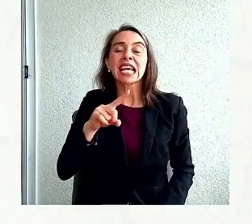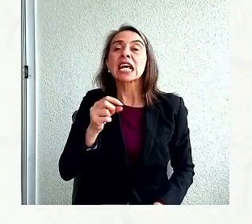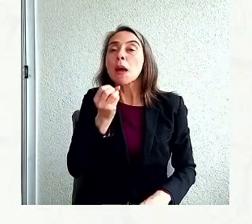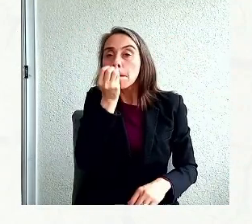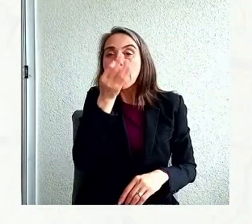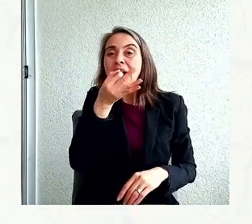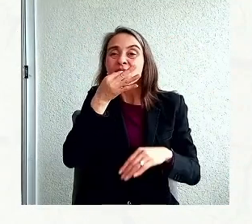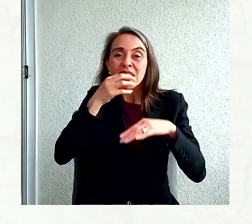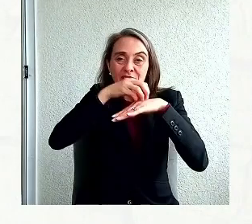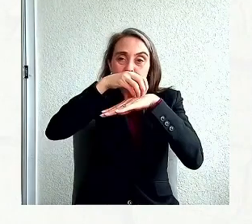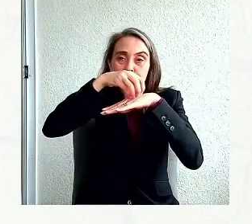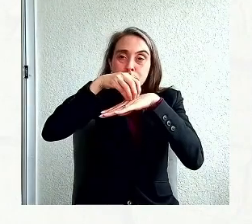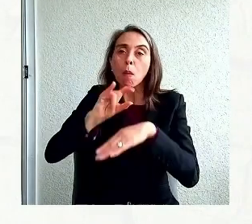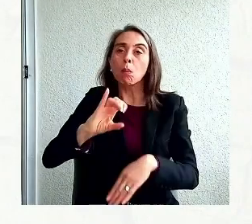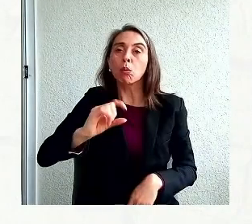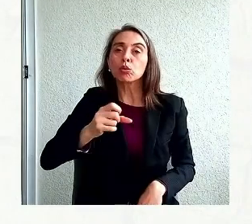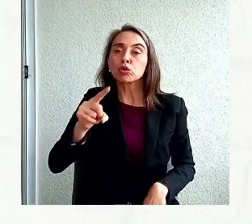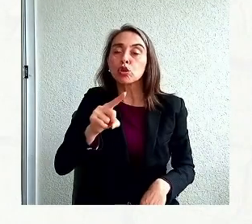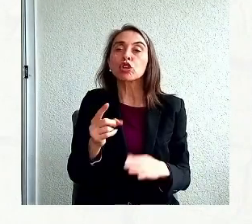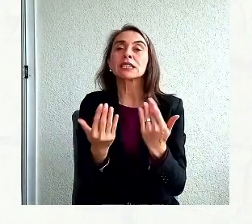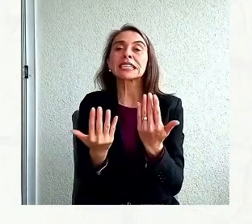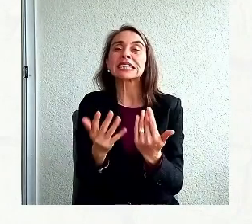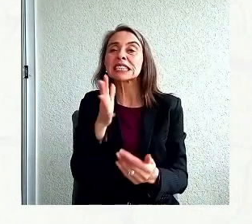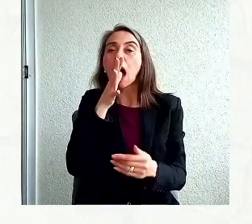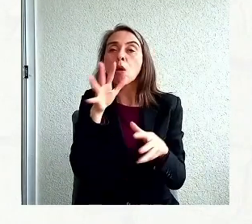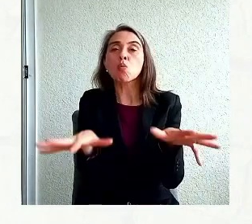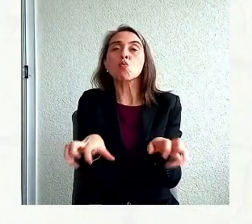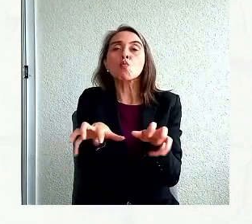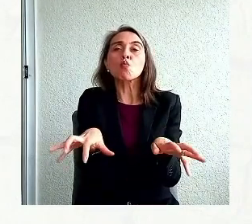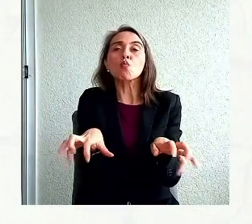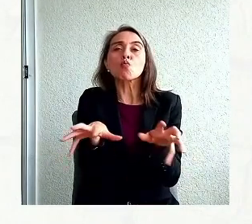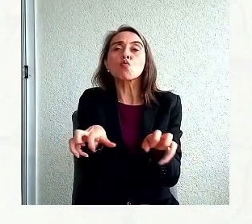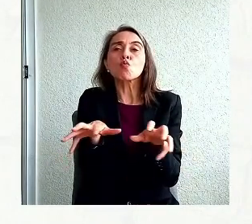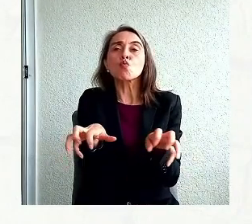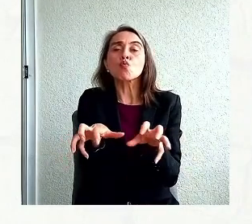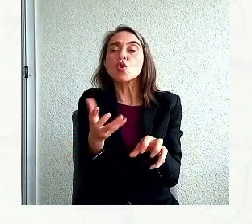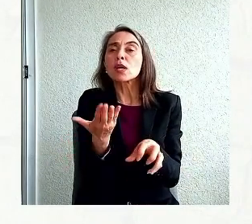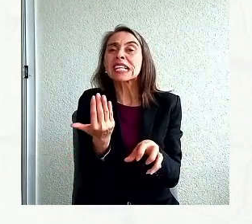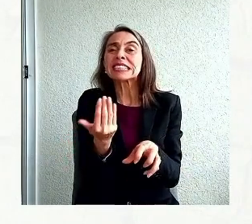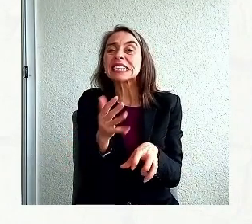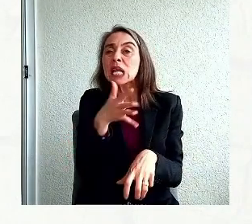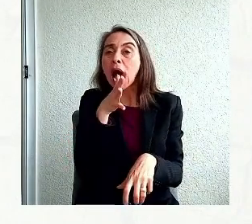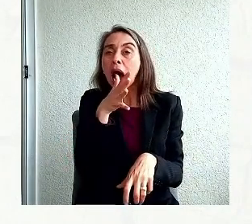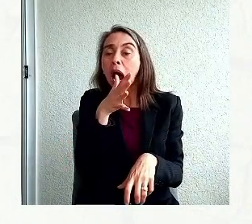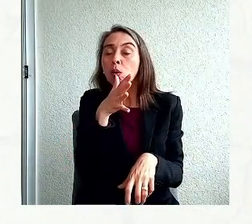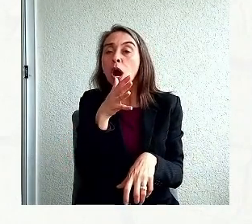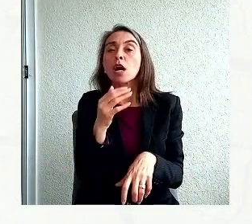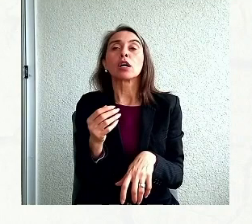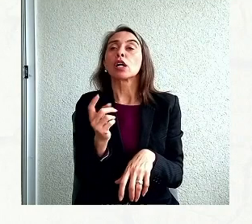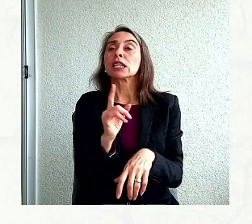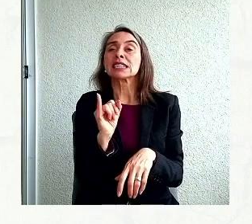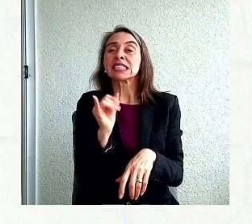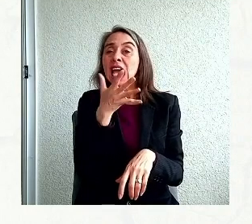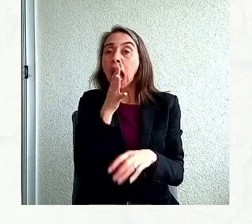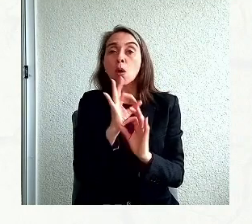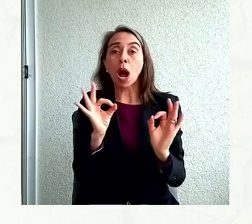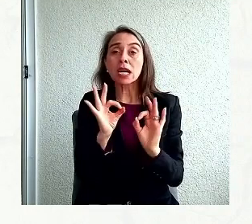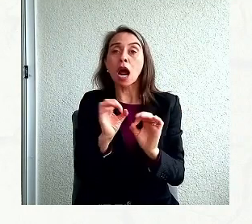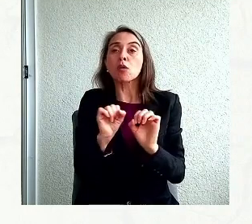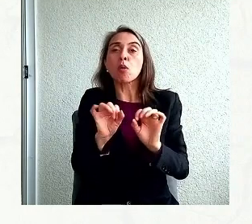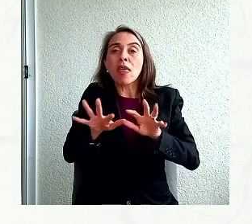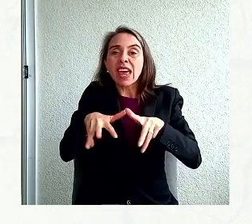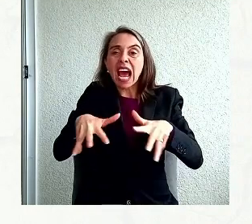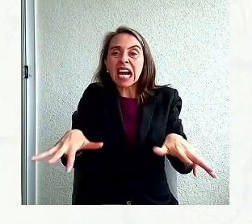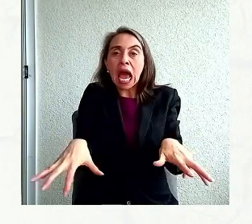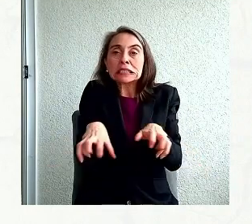decir, necesitan, no pueden regular la pérdida de agua y están adaptados a las condiciones hídricas del momento. Entonces, en el caso